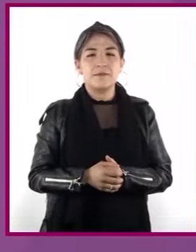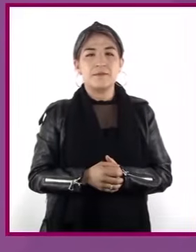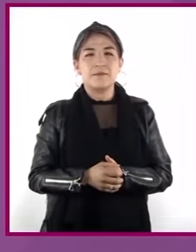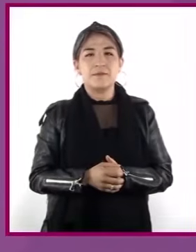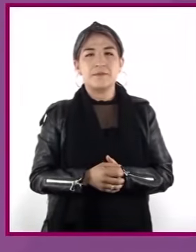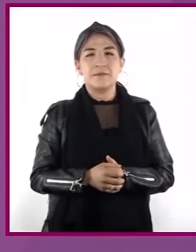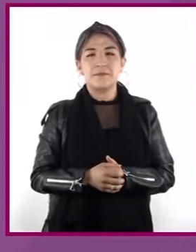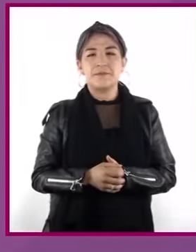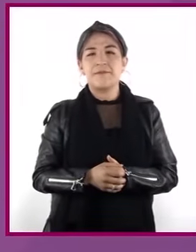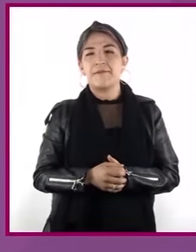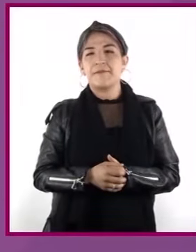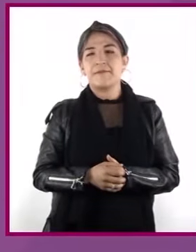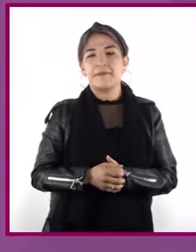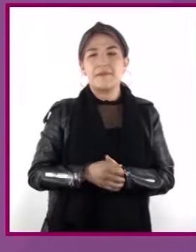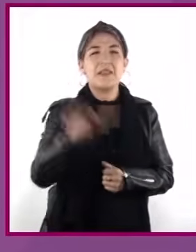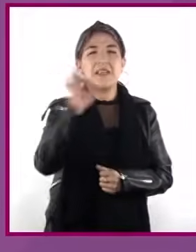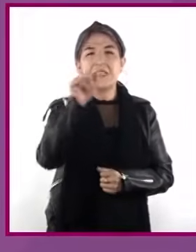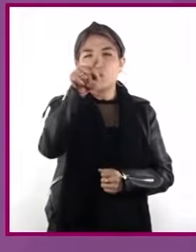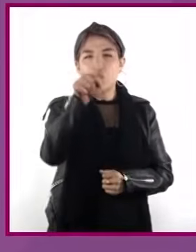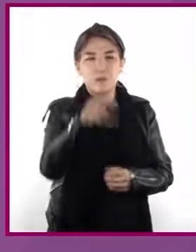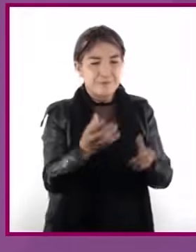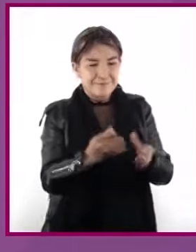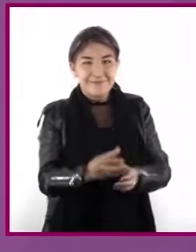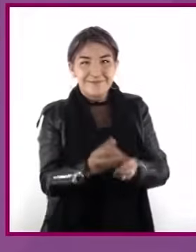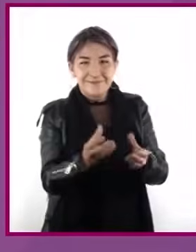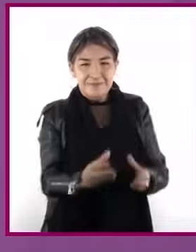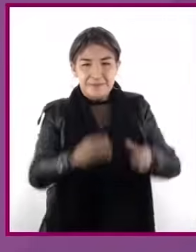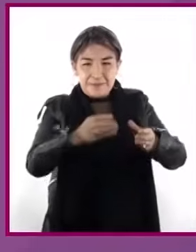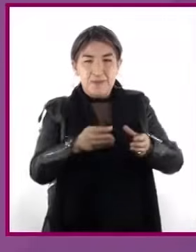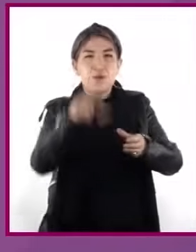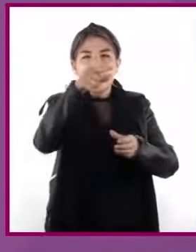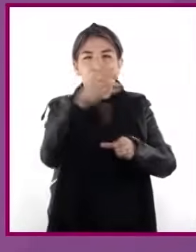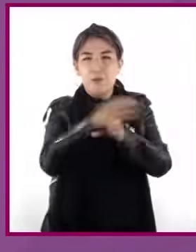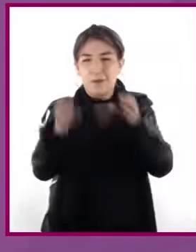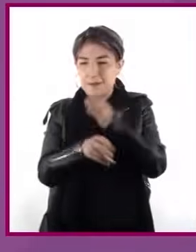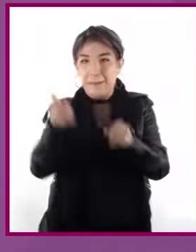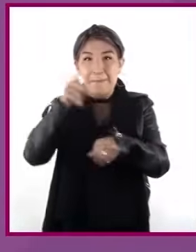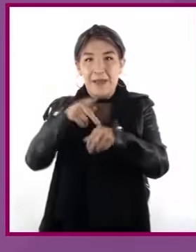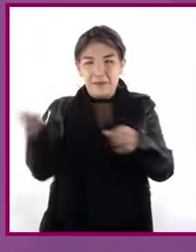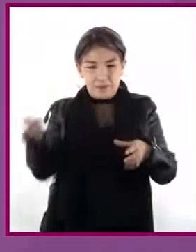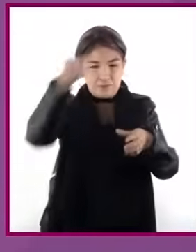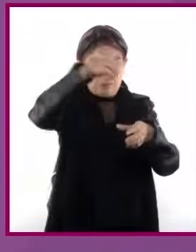Si tomamos este bote y metemos en él un objeto sólido como esta piedra,